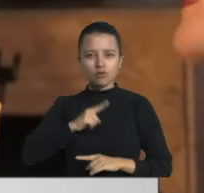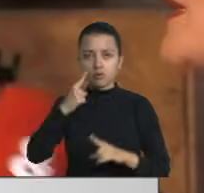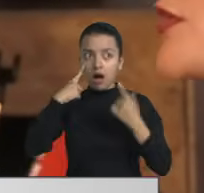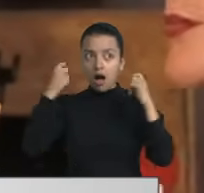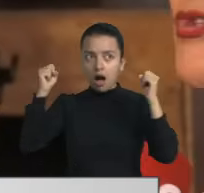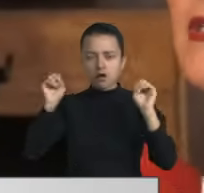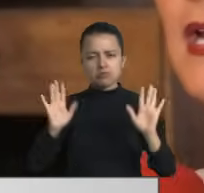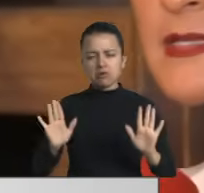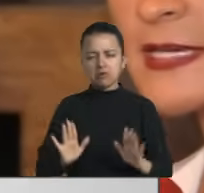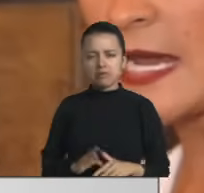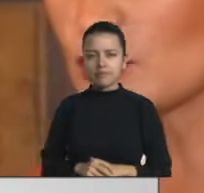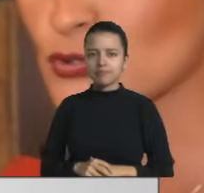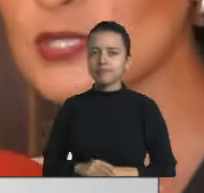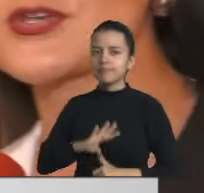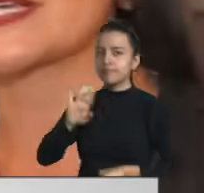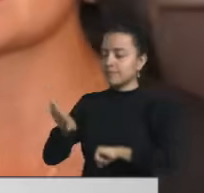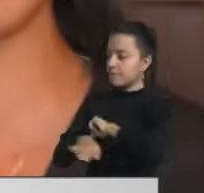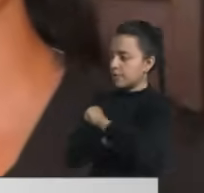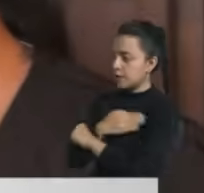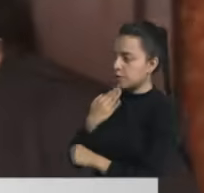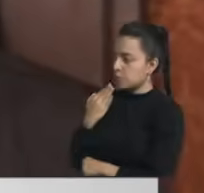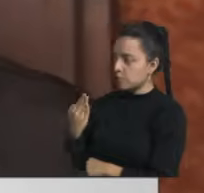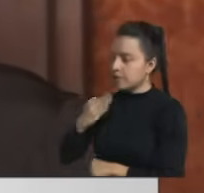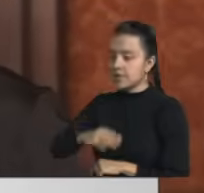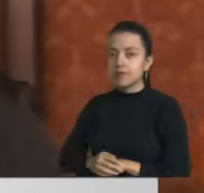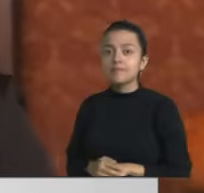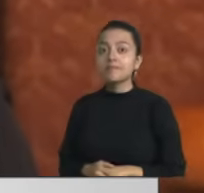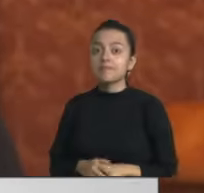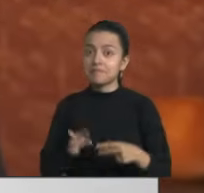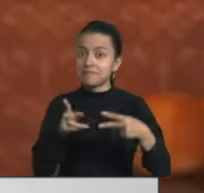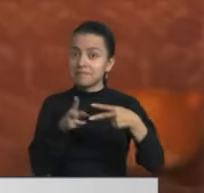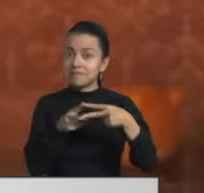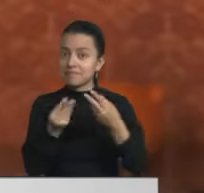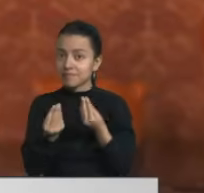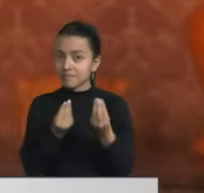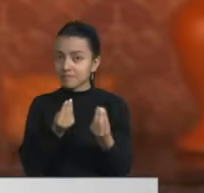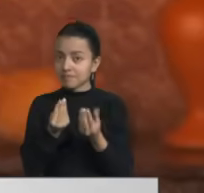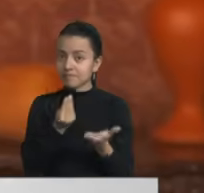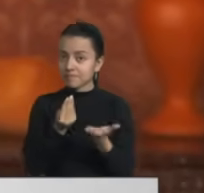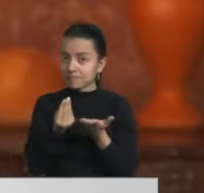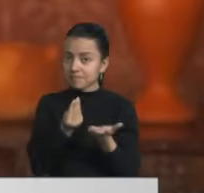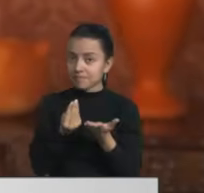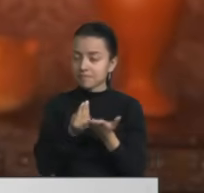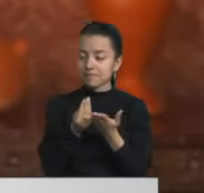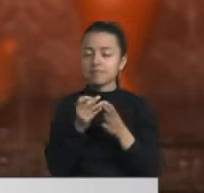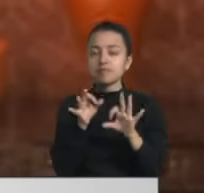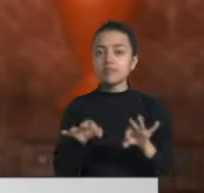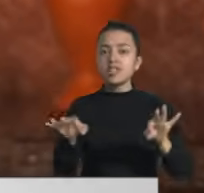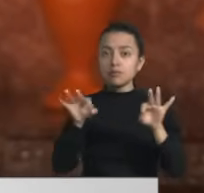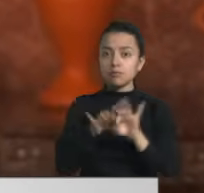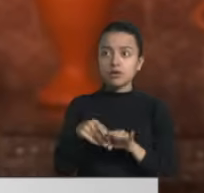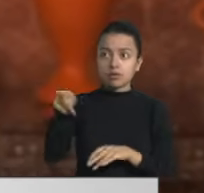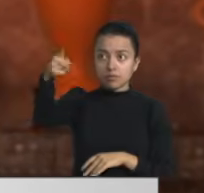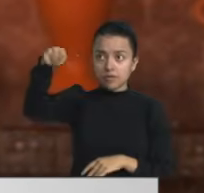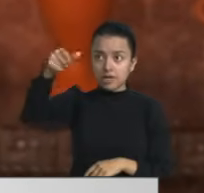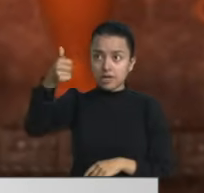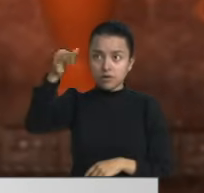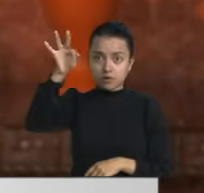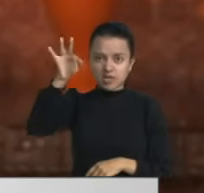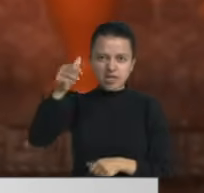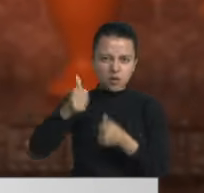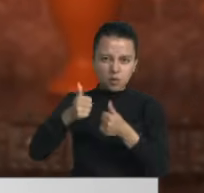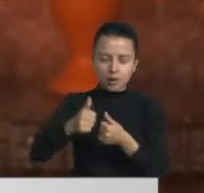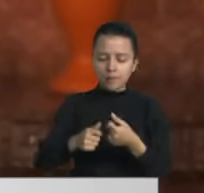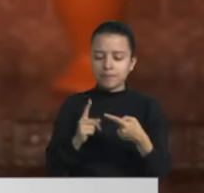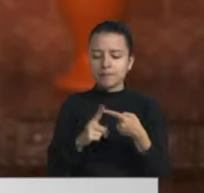alarma. Ministro, muchas gracias. Hay dos condiciones importantes que tendrán que cumplir los presos que quieran ser repatriados a Colombia. Una,